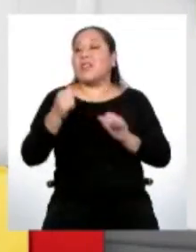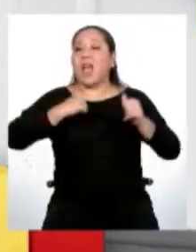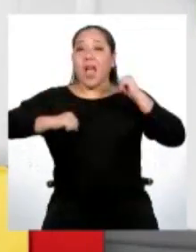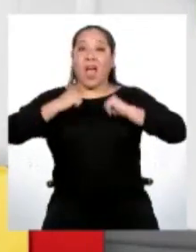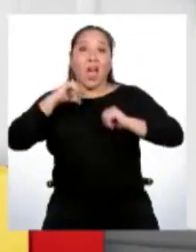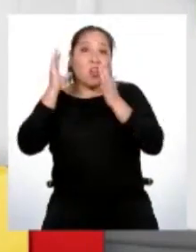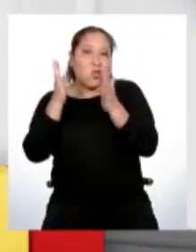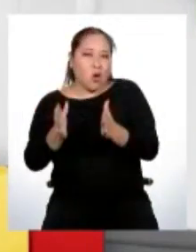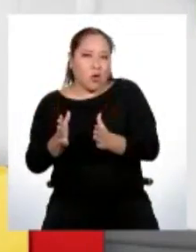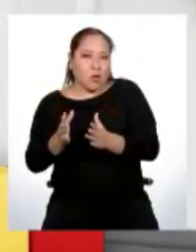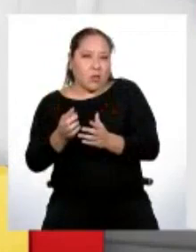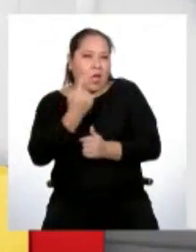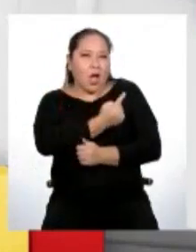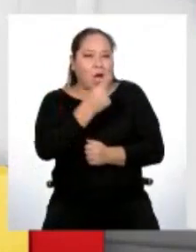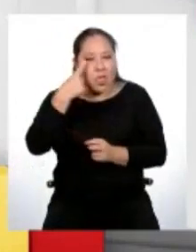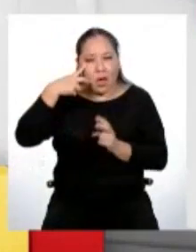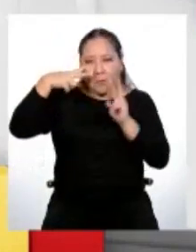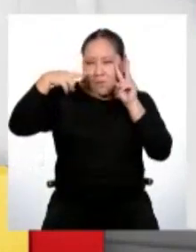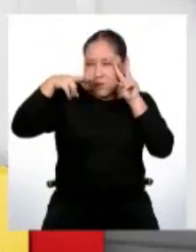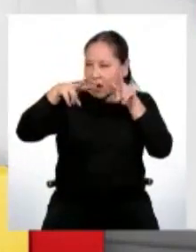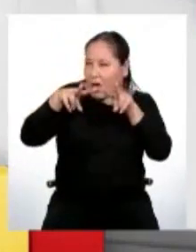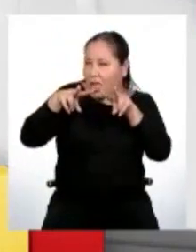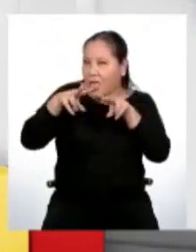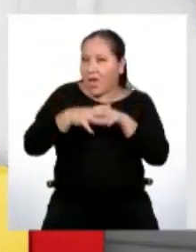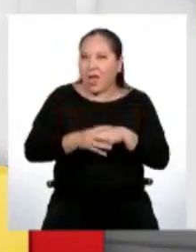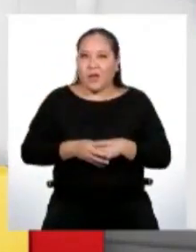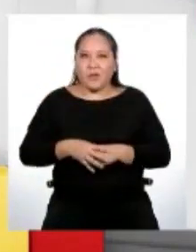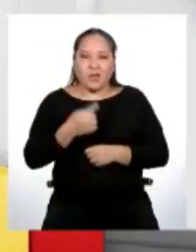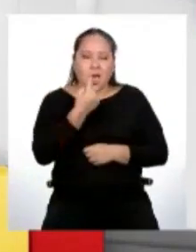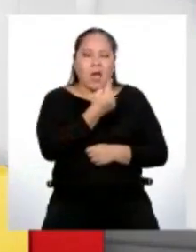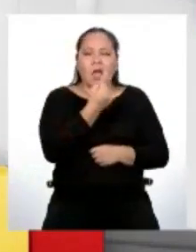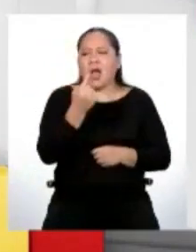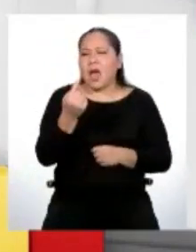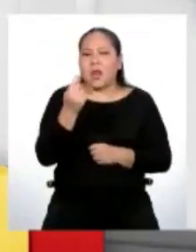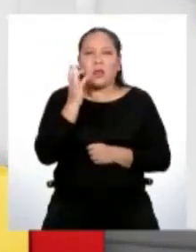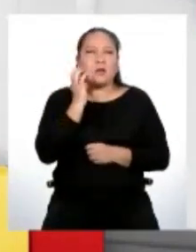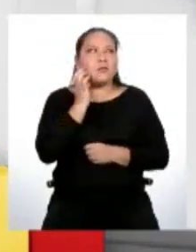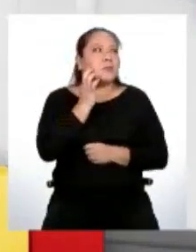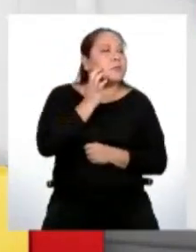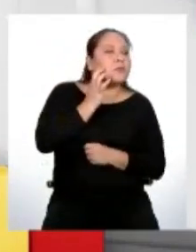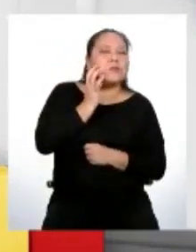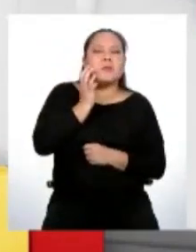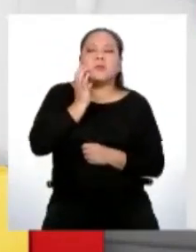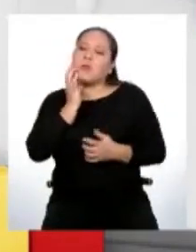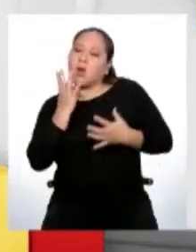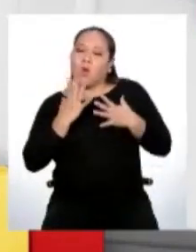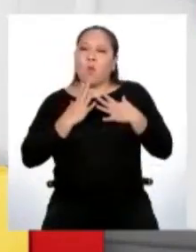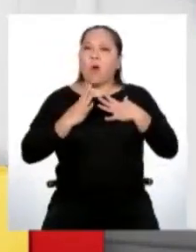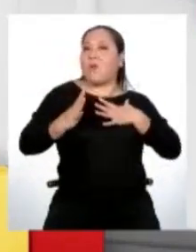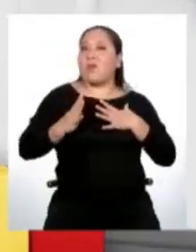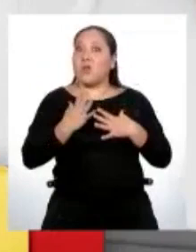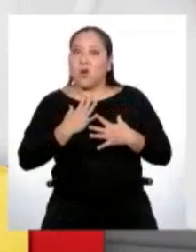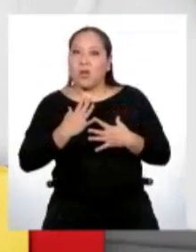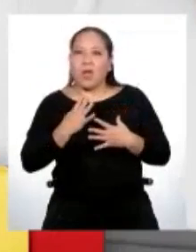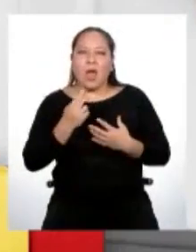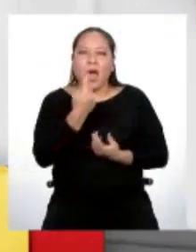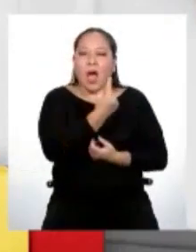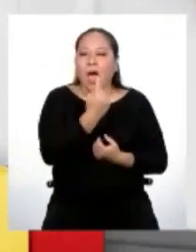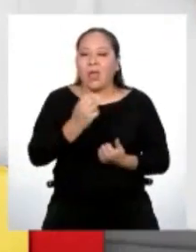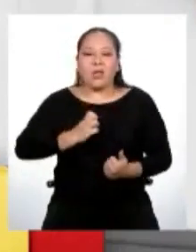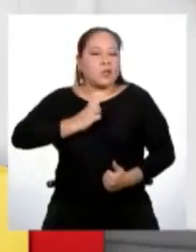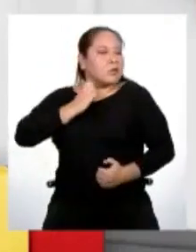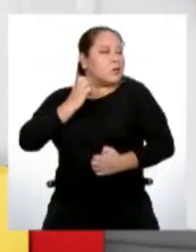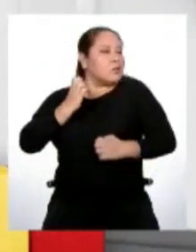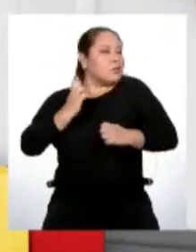cada mirada, cada gesto, cada sutil movimiento del cuerpo, cada emoción.